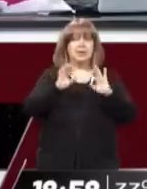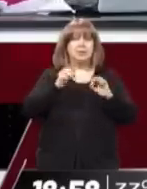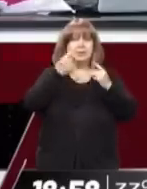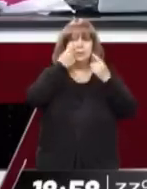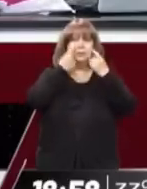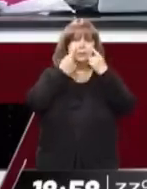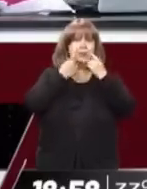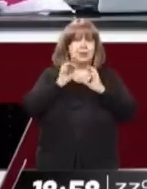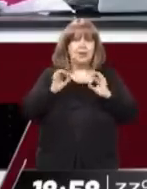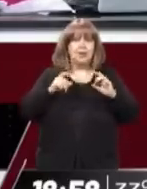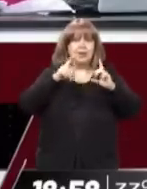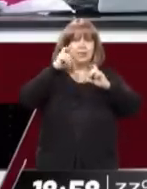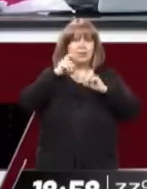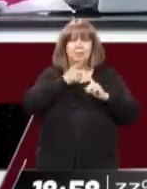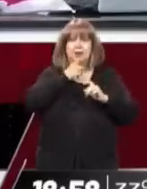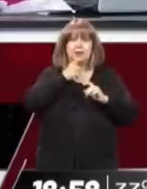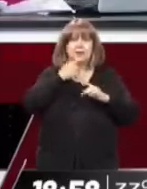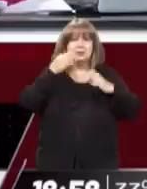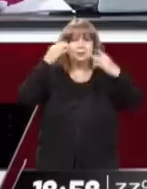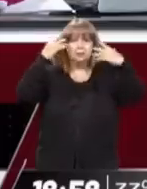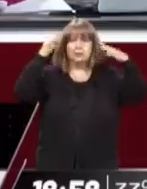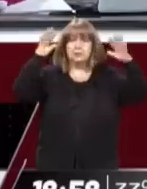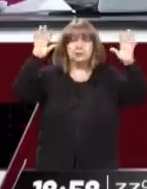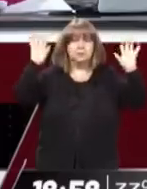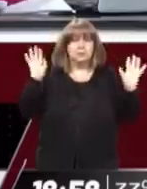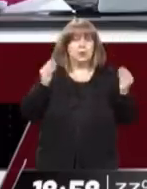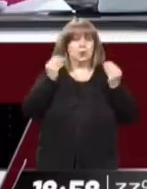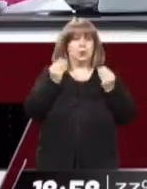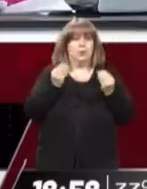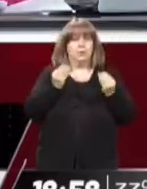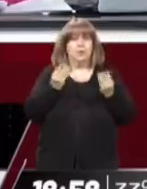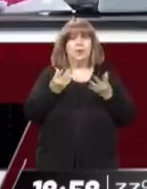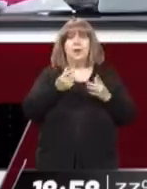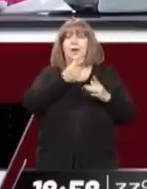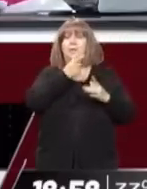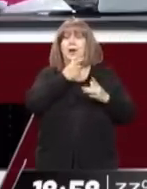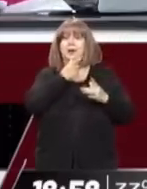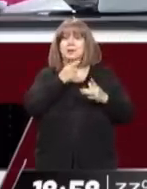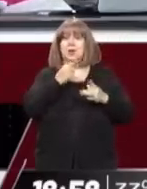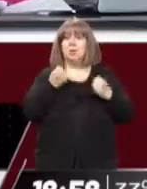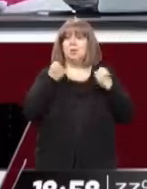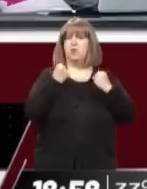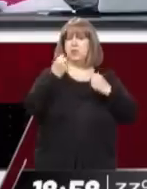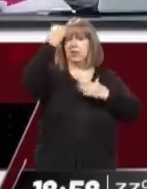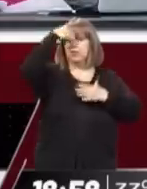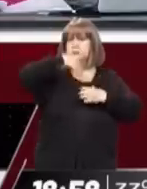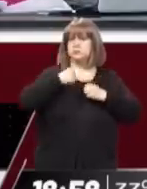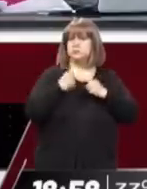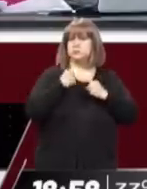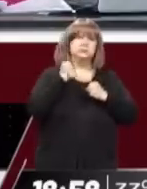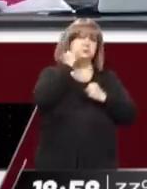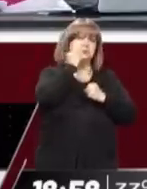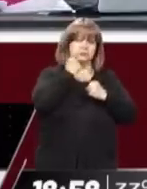y parece que esto no les pasó a ellos, digo, ¿cómo sale ese perfil, no? O sale más como recrudecido, más fortalecido en